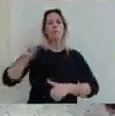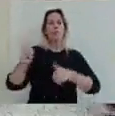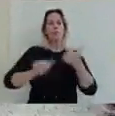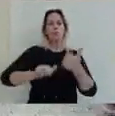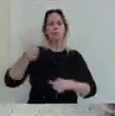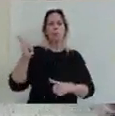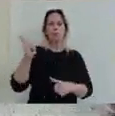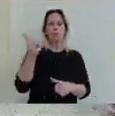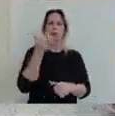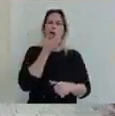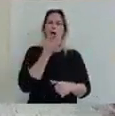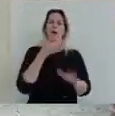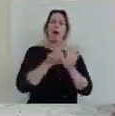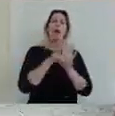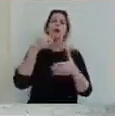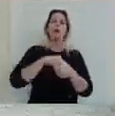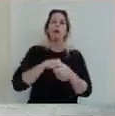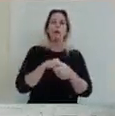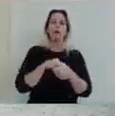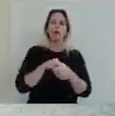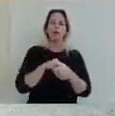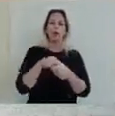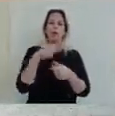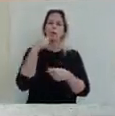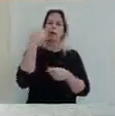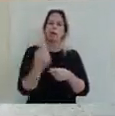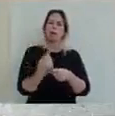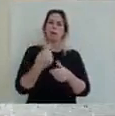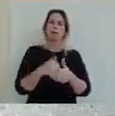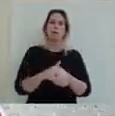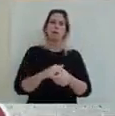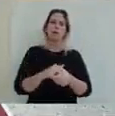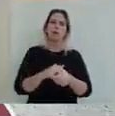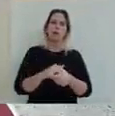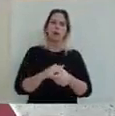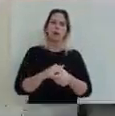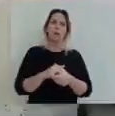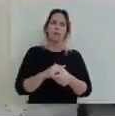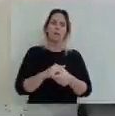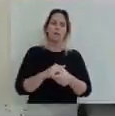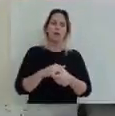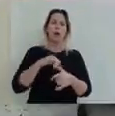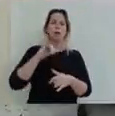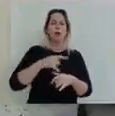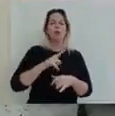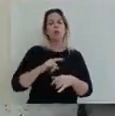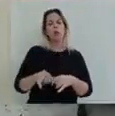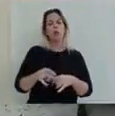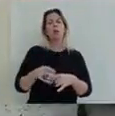El reglamento es claro. Habiendo un proyecto acompañado por 2 firmas, necesariamente tiene que pasar a comisión.